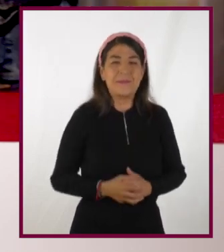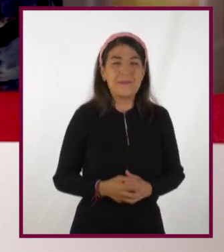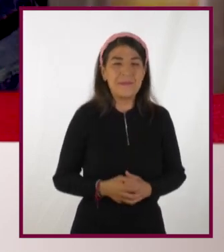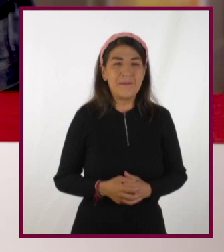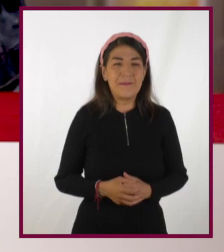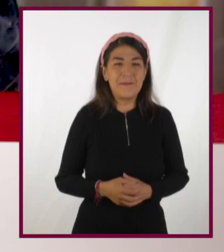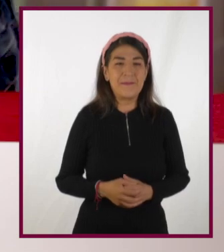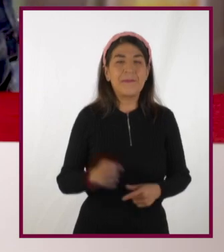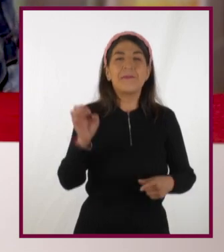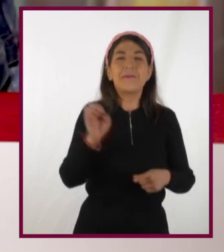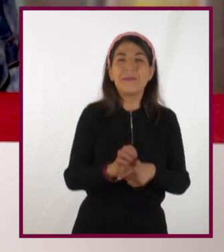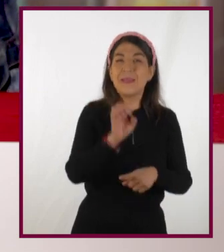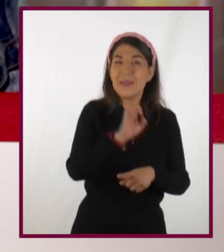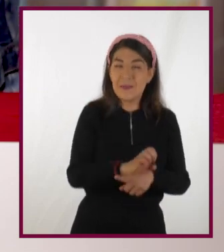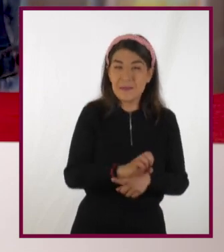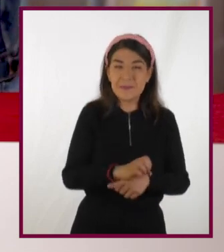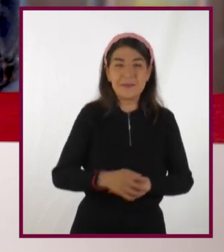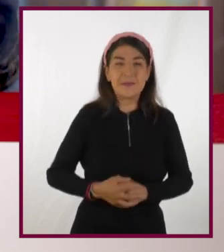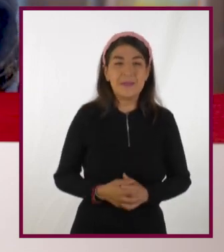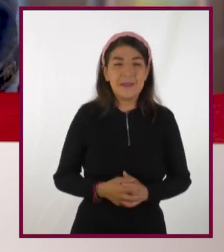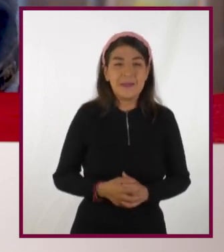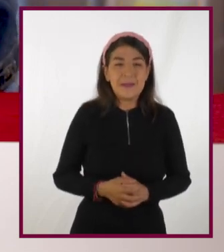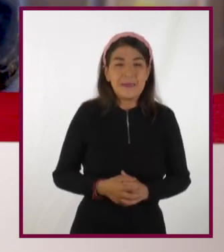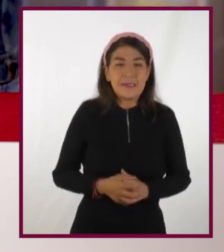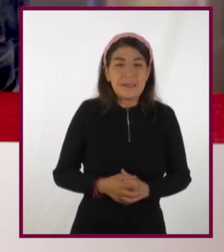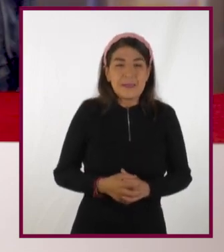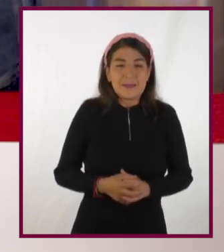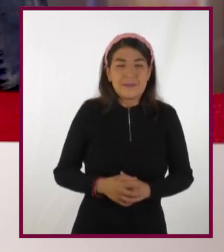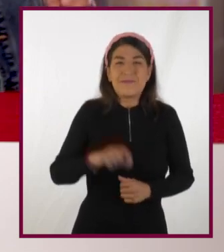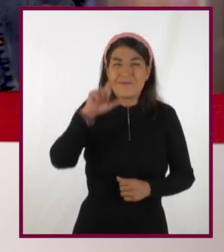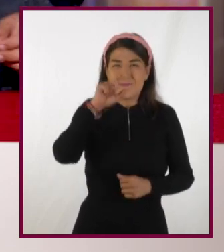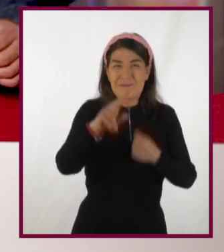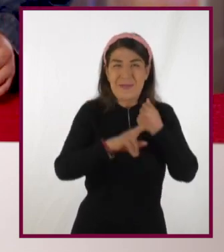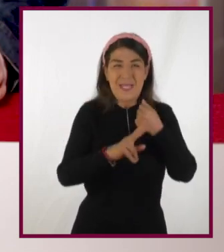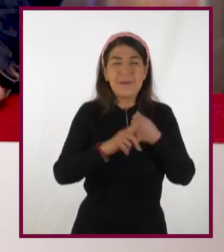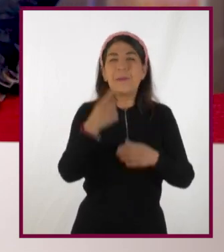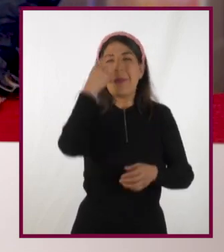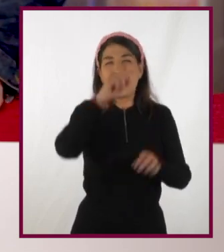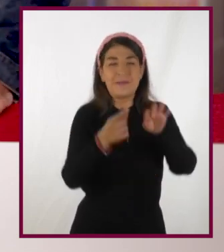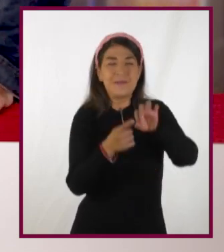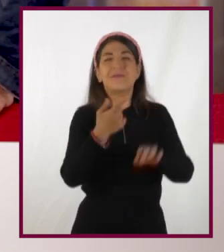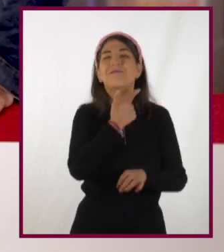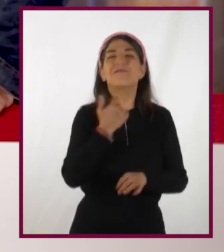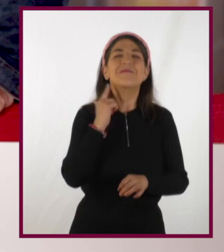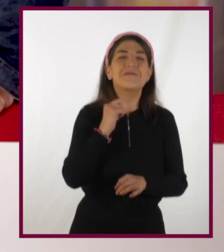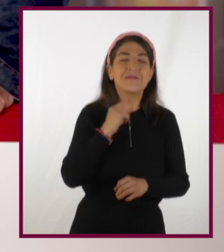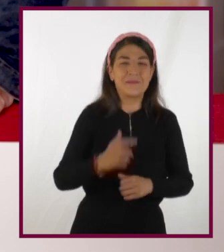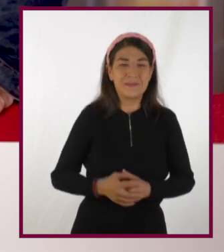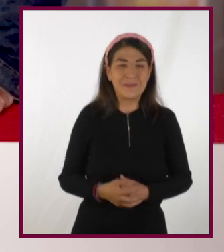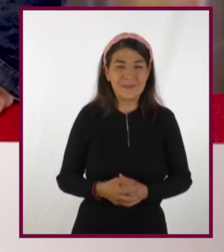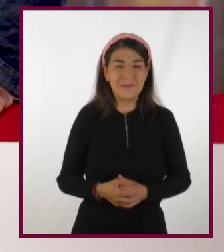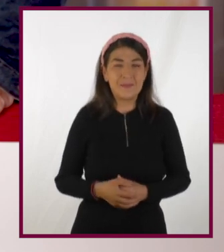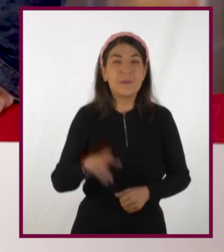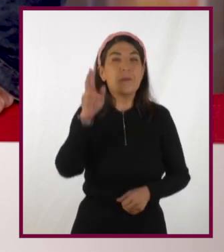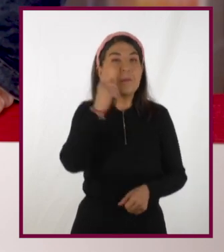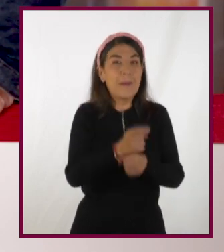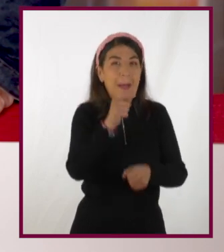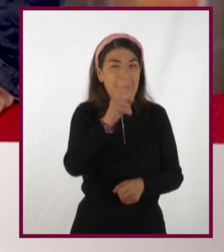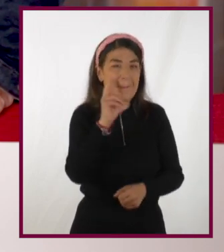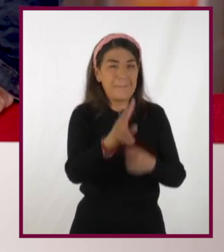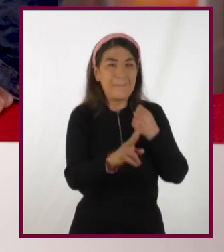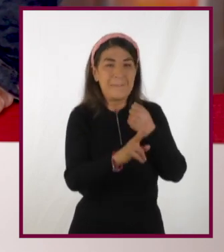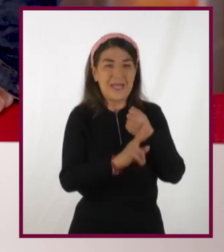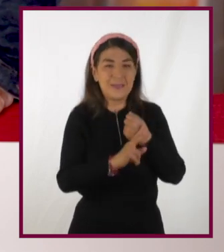bien. Entonces, tomamos el tubito. Vamos a comprobar primero cómo flota en el vaso.